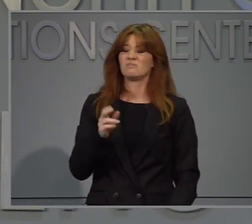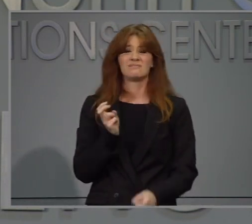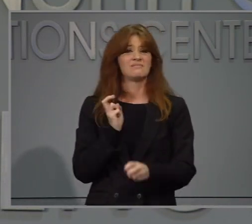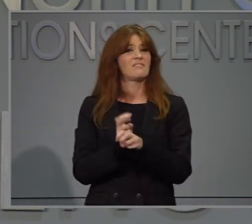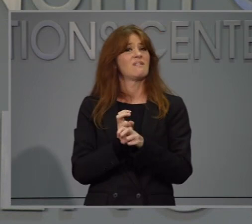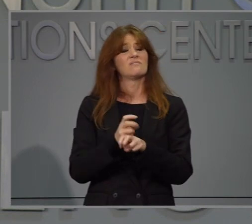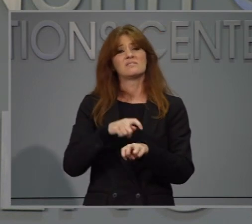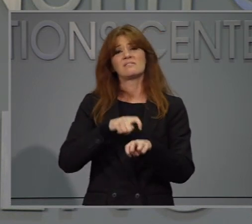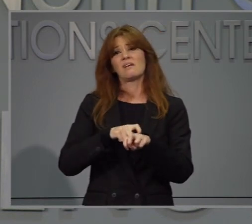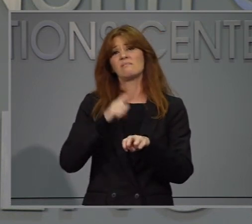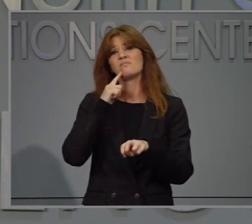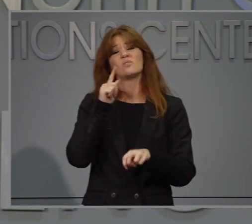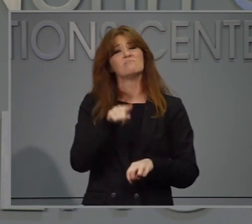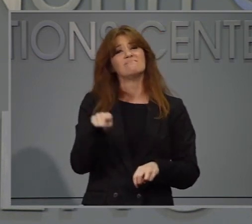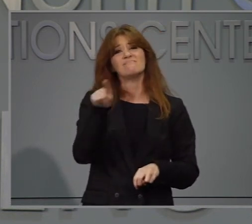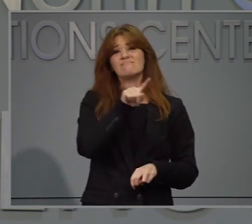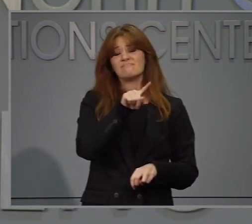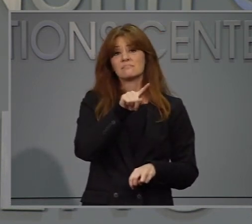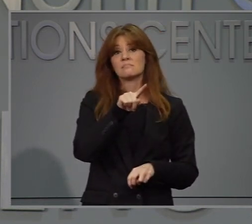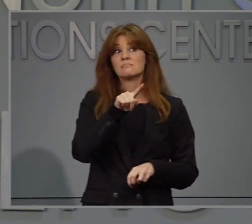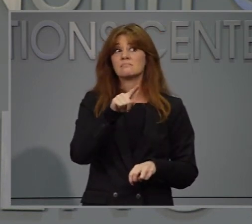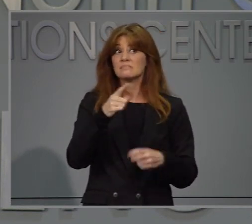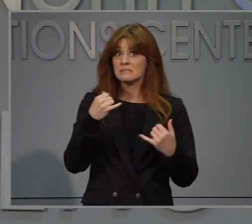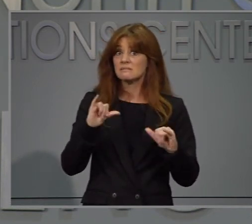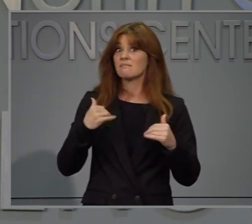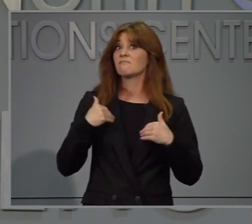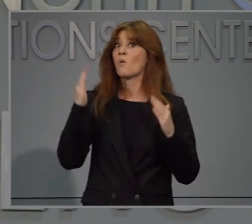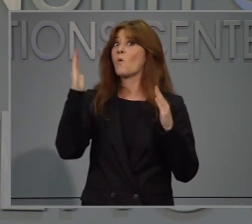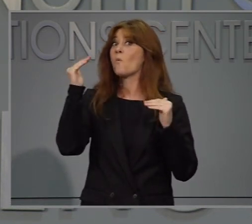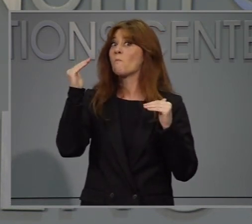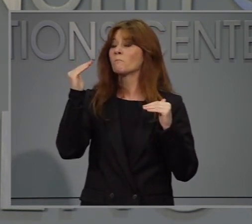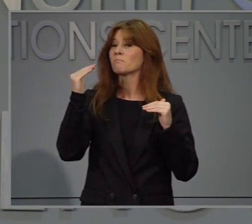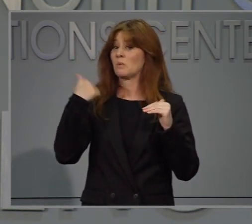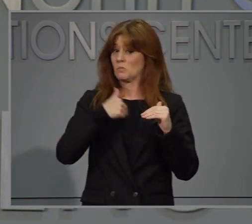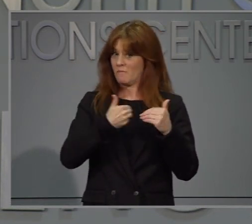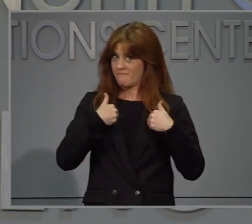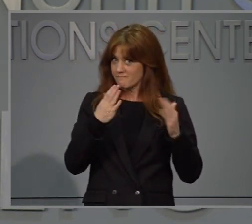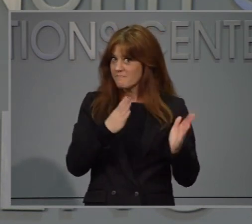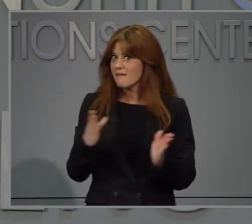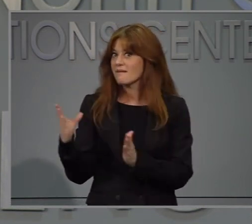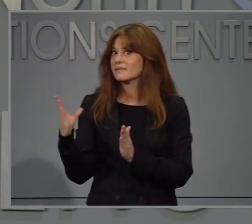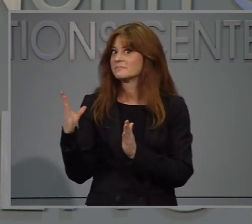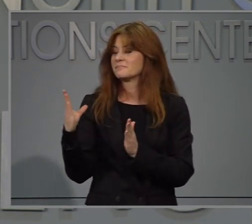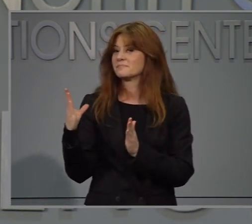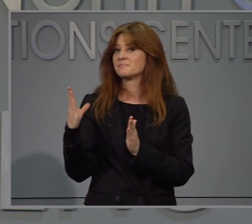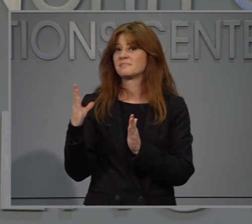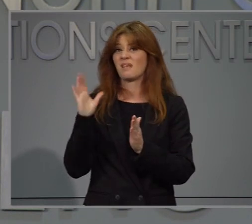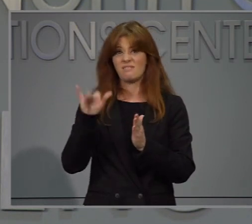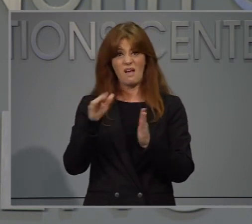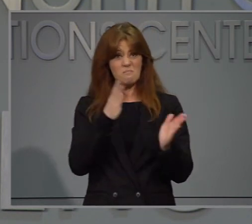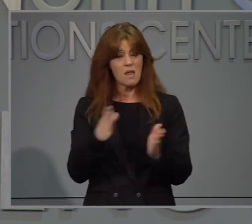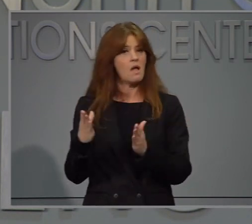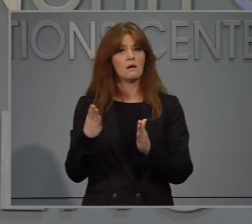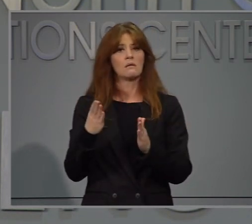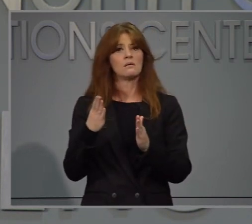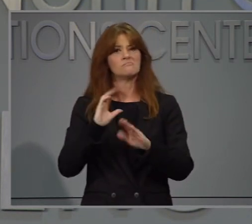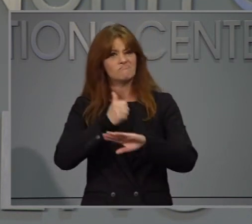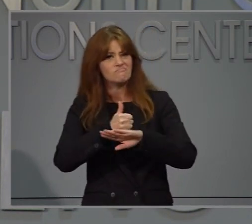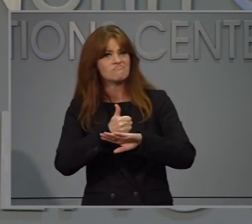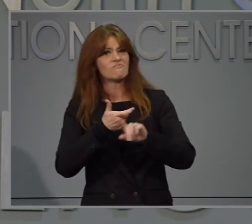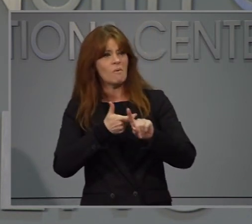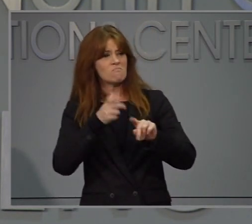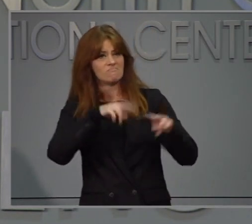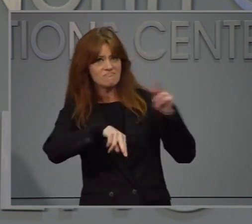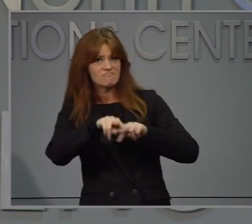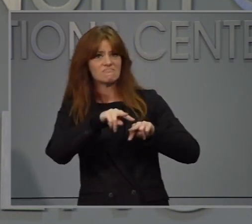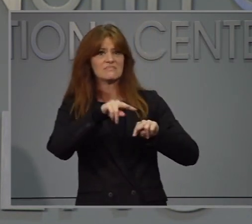un momento muy difícil para muchas personas, pero hay esperanza y hay un plan. Y está basado en datos